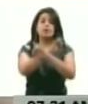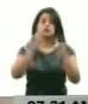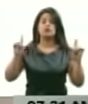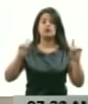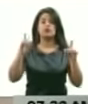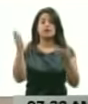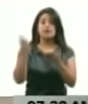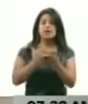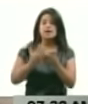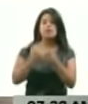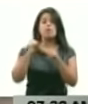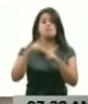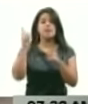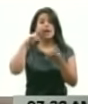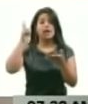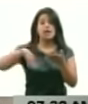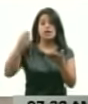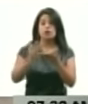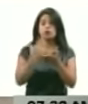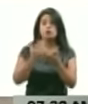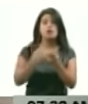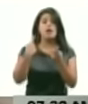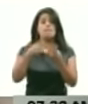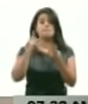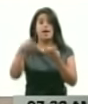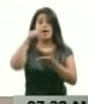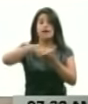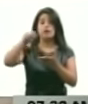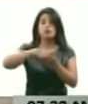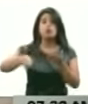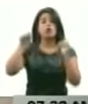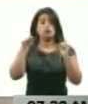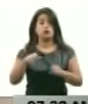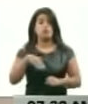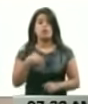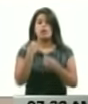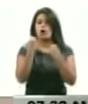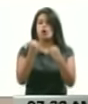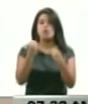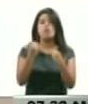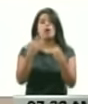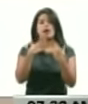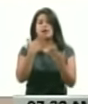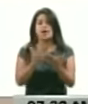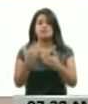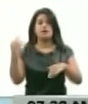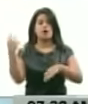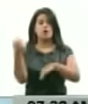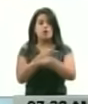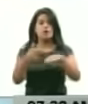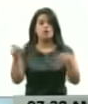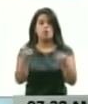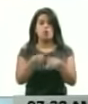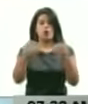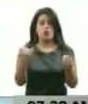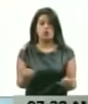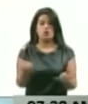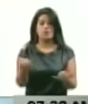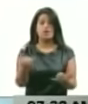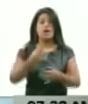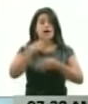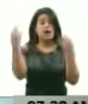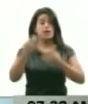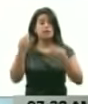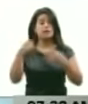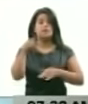la democratización de la lectura, la democratización de la escritura es posible solo en un gobierno como el que tenemos, que garantiza